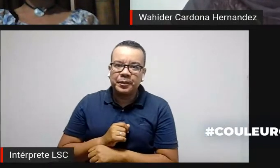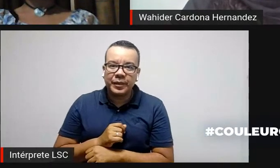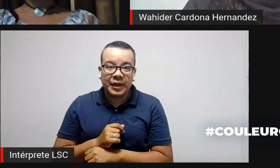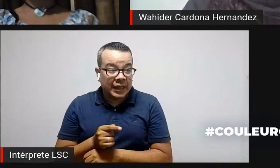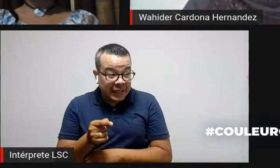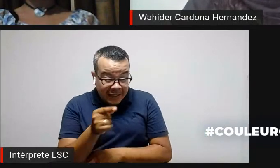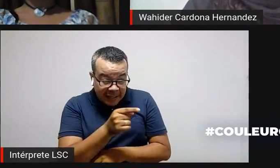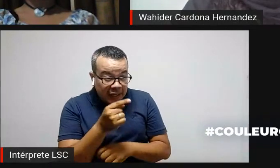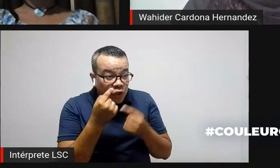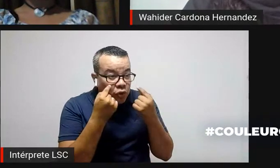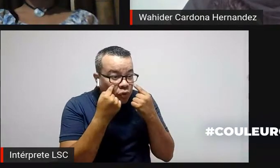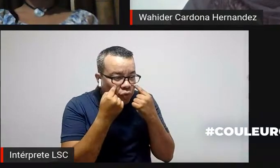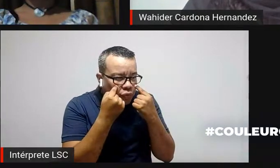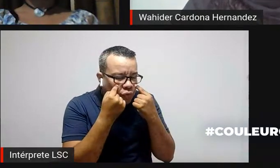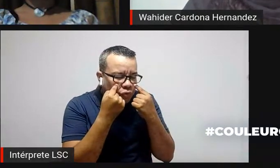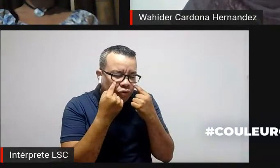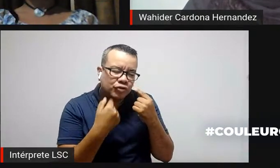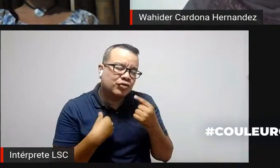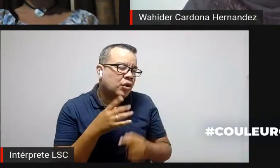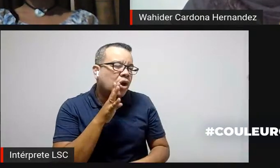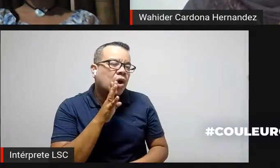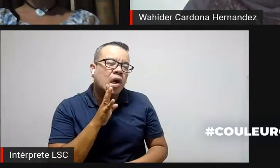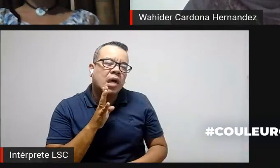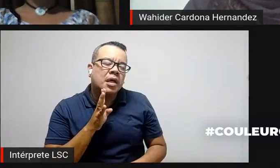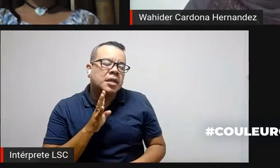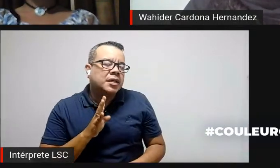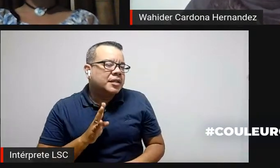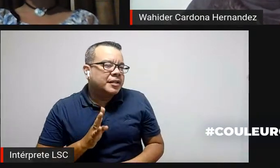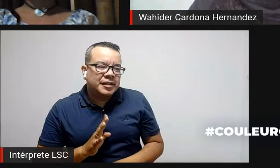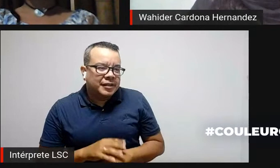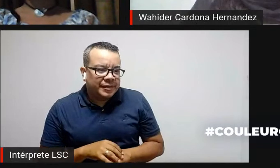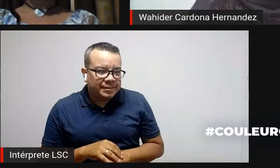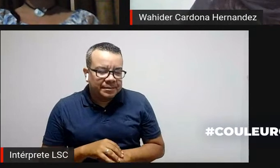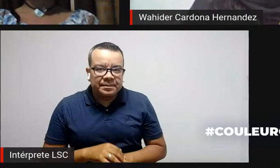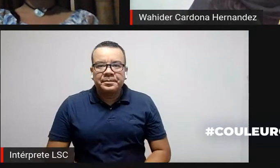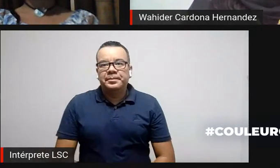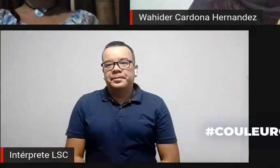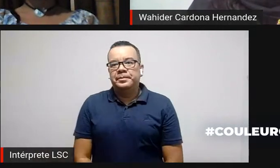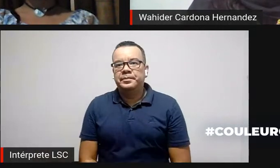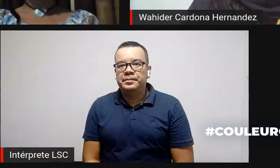distancia. Muero por tus corazojos.